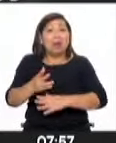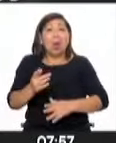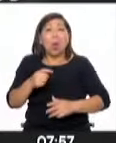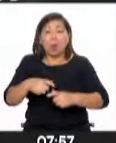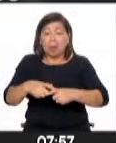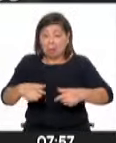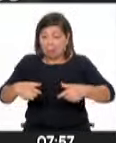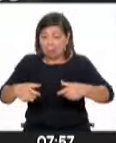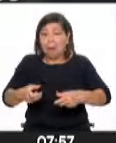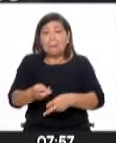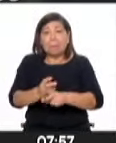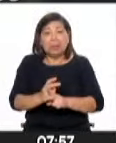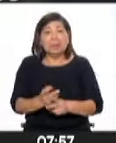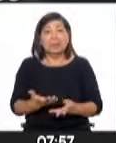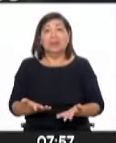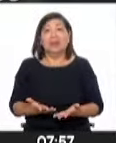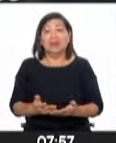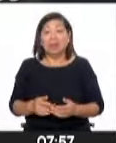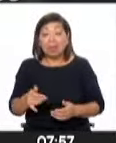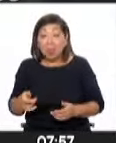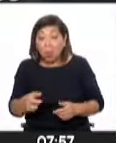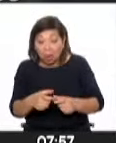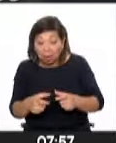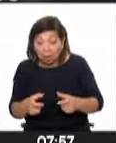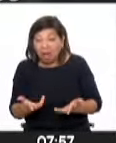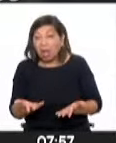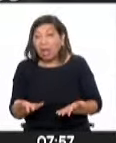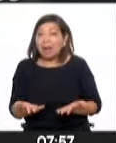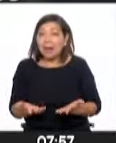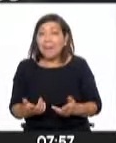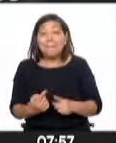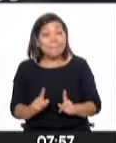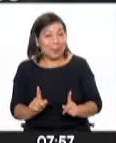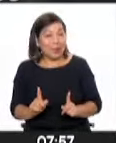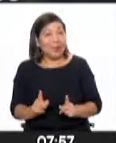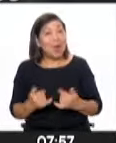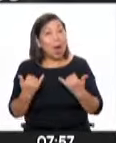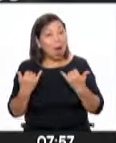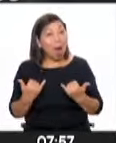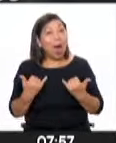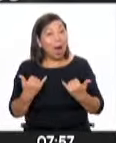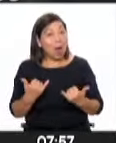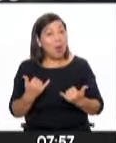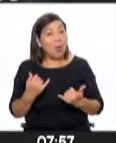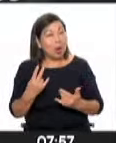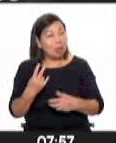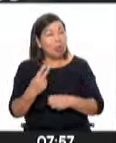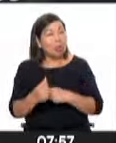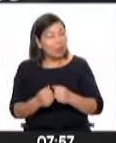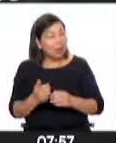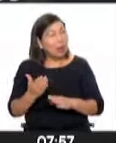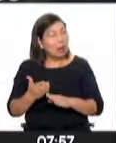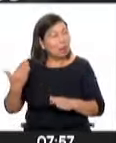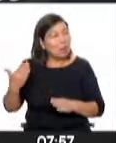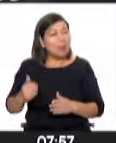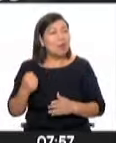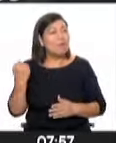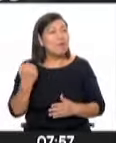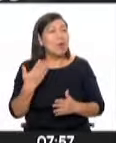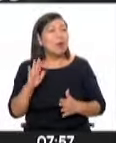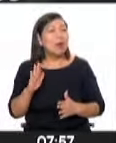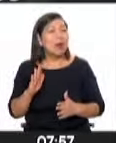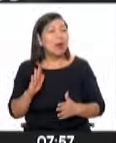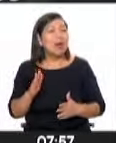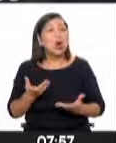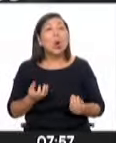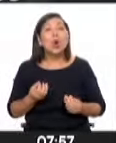sticker que dice préstamos al instante, llamas y también te dan el dinero. Pero lo que ha surgido en los últimos 2 años, probablemente con más fuerza, son los